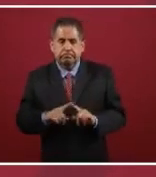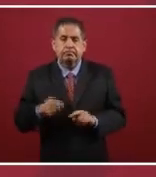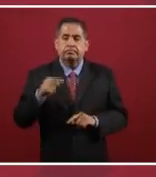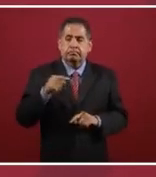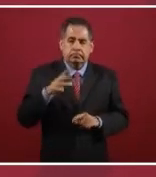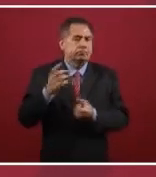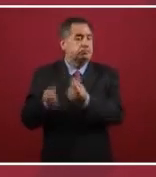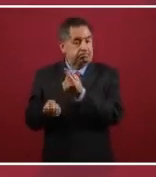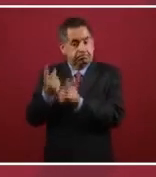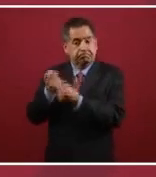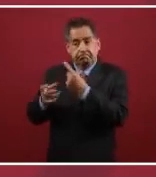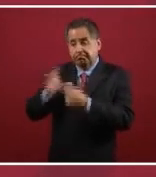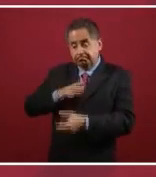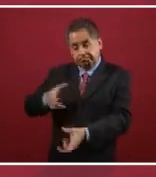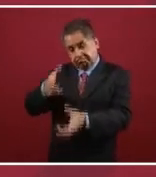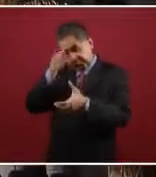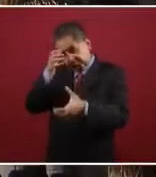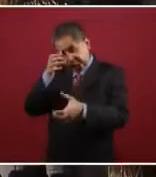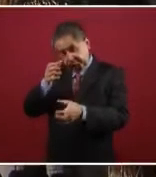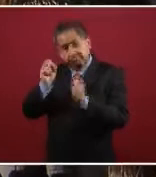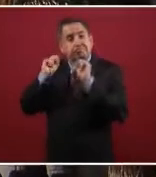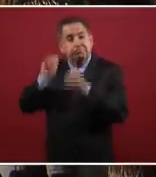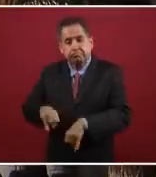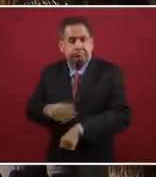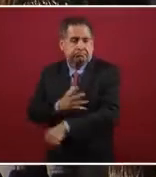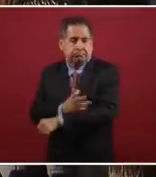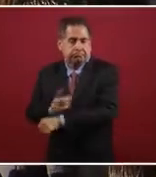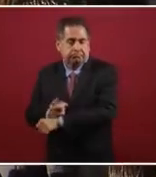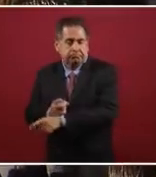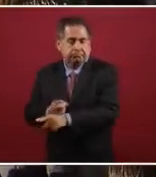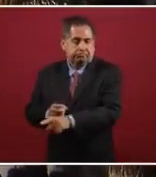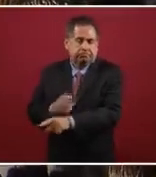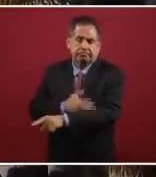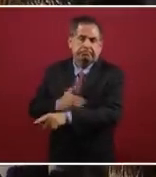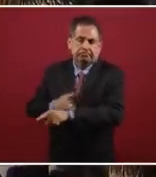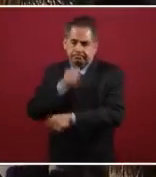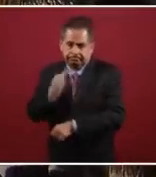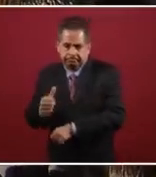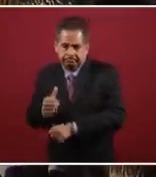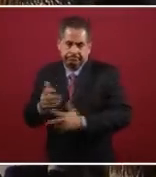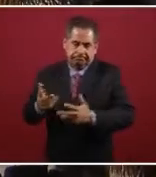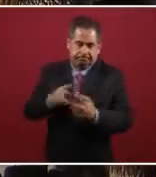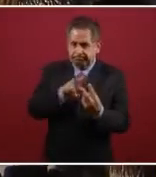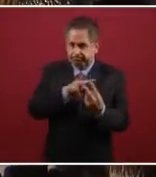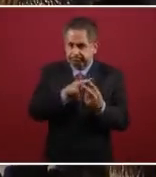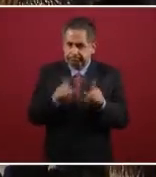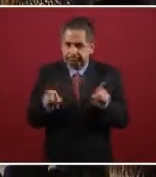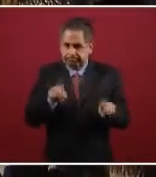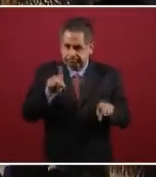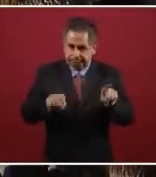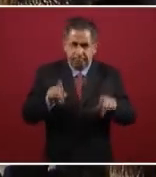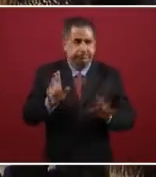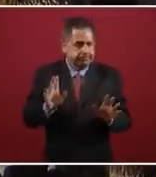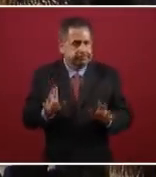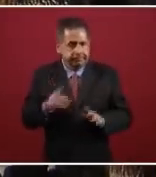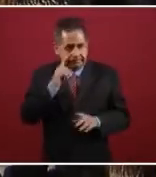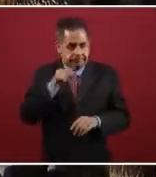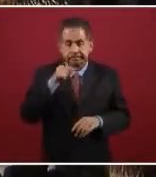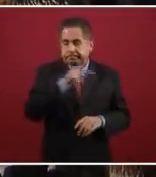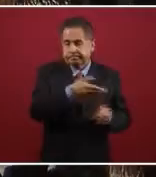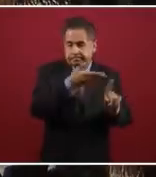los hay entonces son las dos cosas para atender